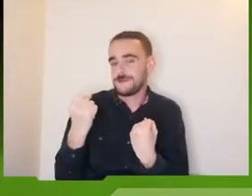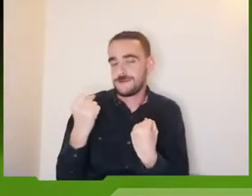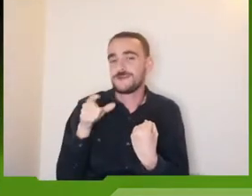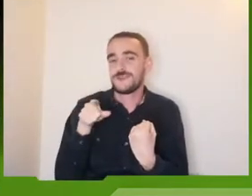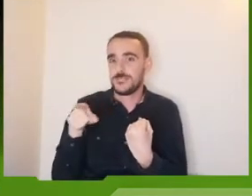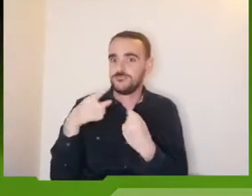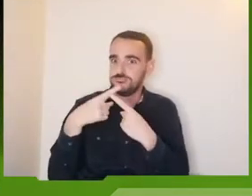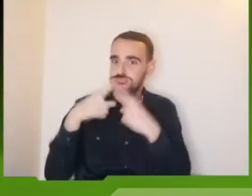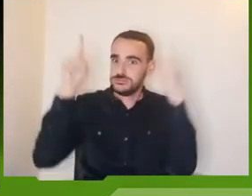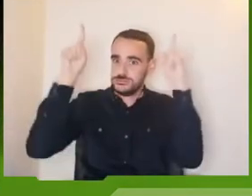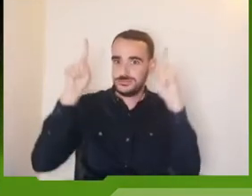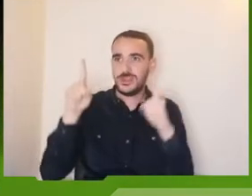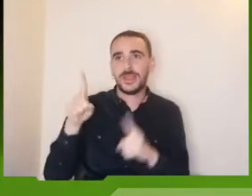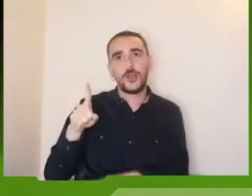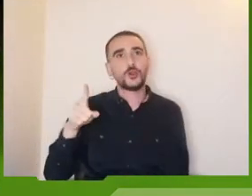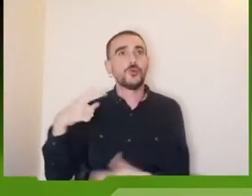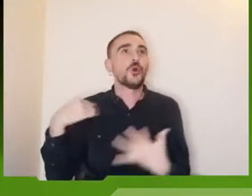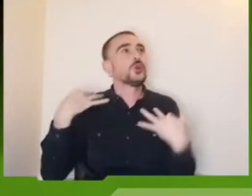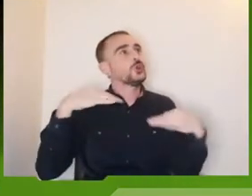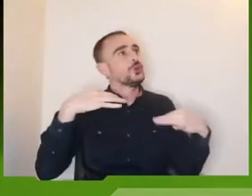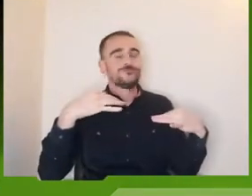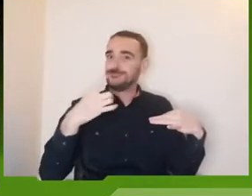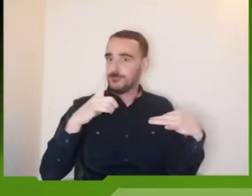menos habitual.